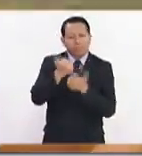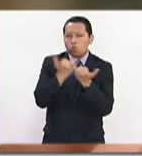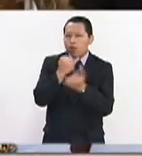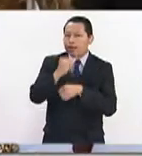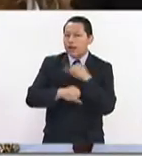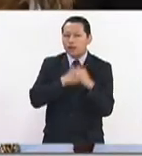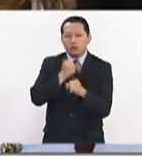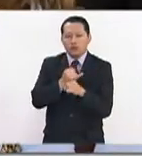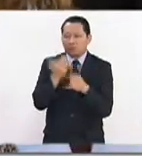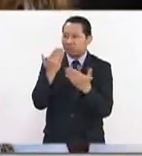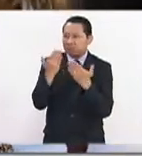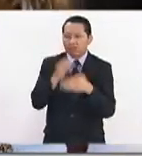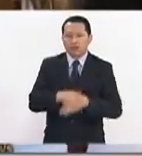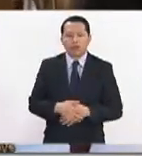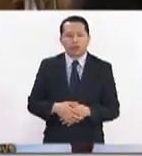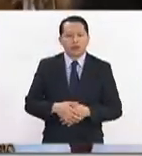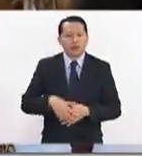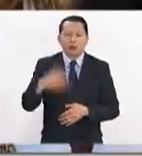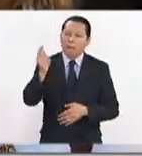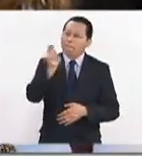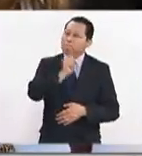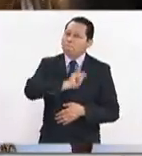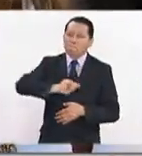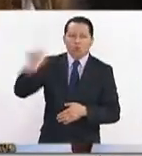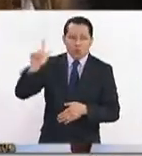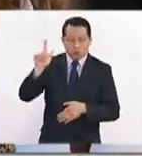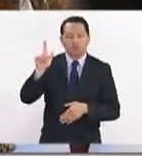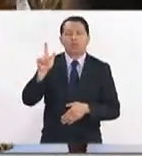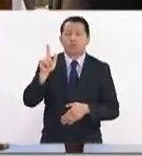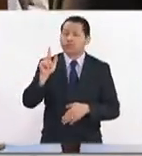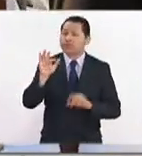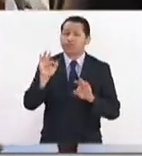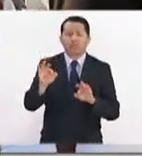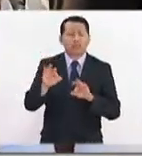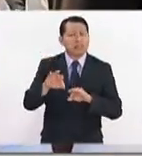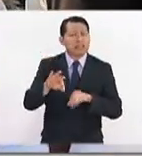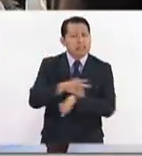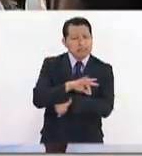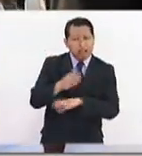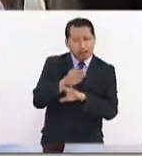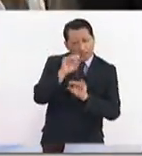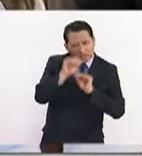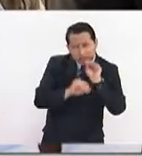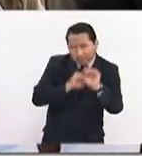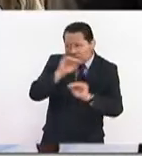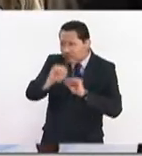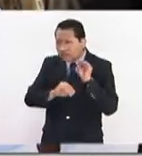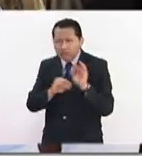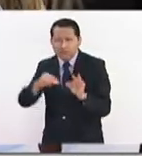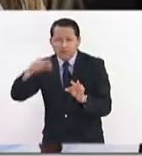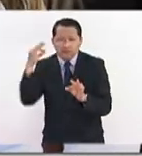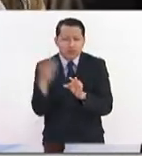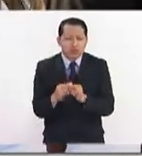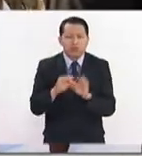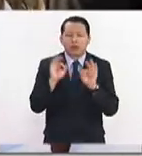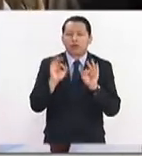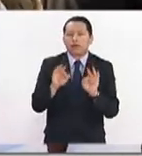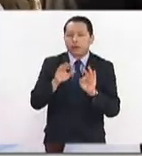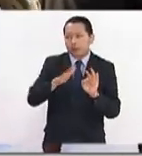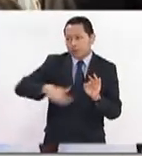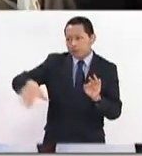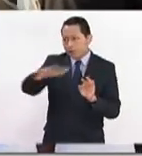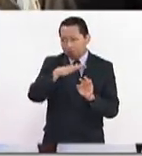internacional. De primer mundo, el diseño, todo lo que tiene, cómo subió la plusvalía de la